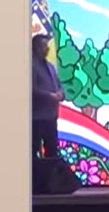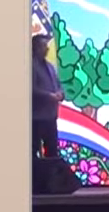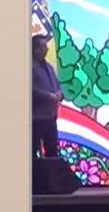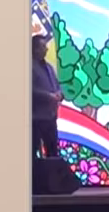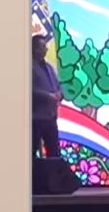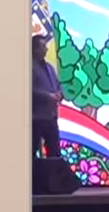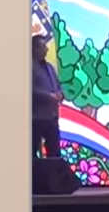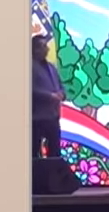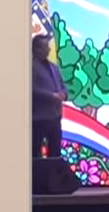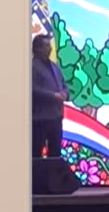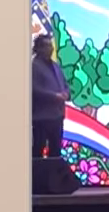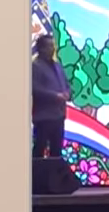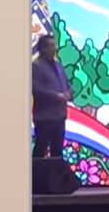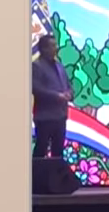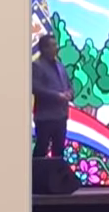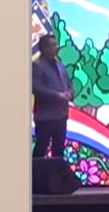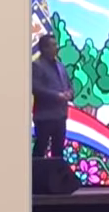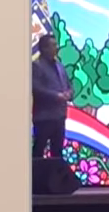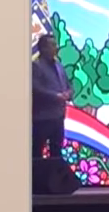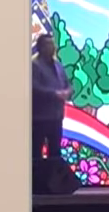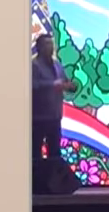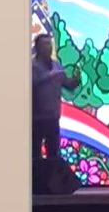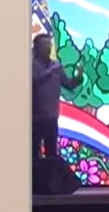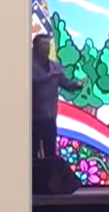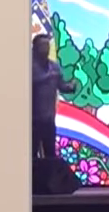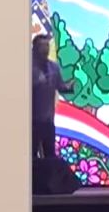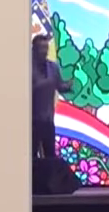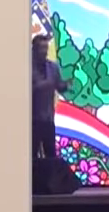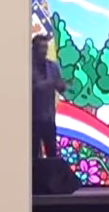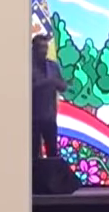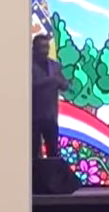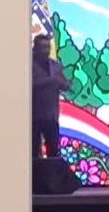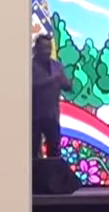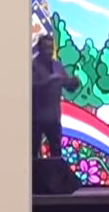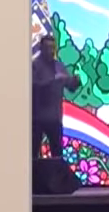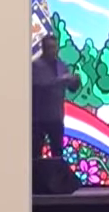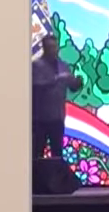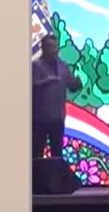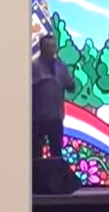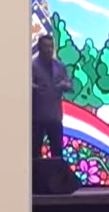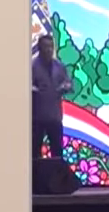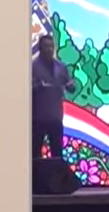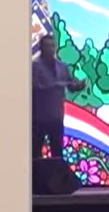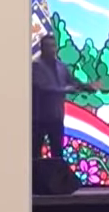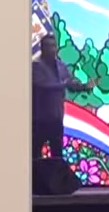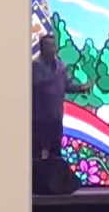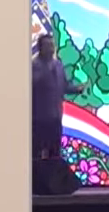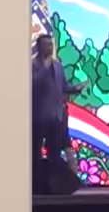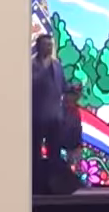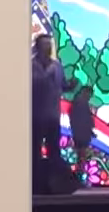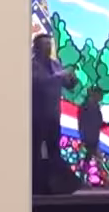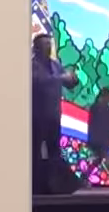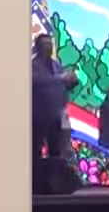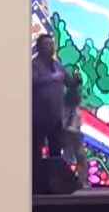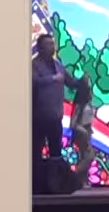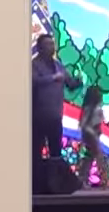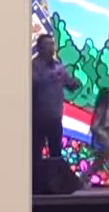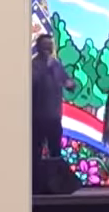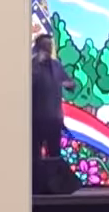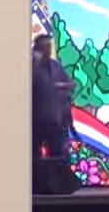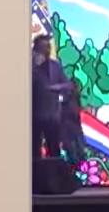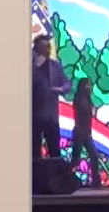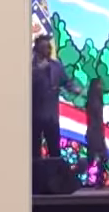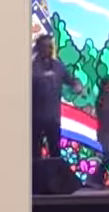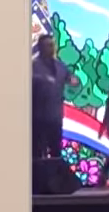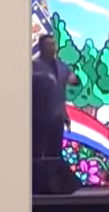quieren que siga todo igual. Y ahí hace un llamado también a que Chile tiene que aprender de los errores, compartir las riquezas, vencer al crimen